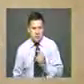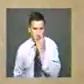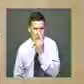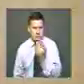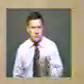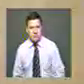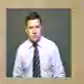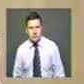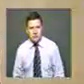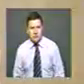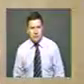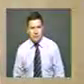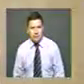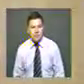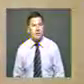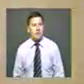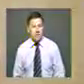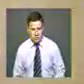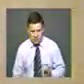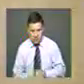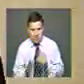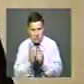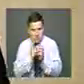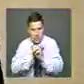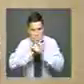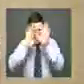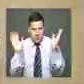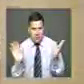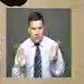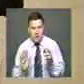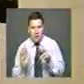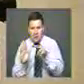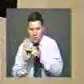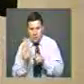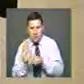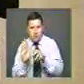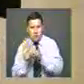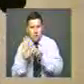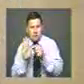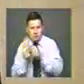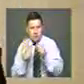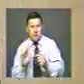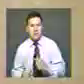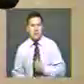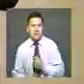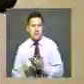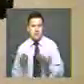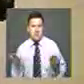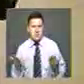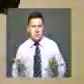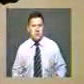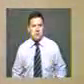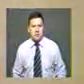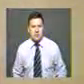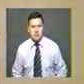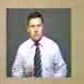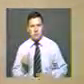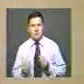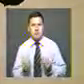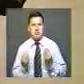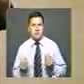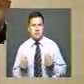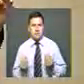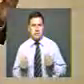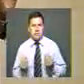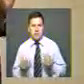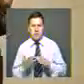a las partes. Esto hay que dejarlo muy claro. Las reglas del matrimonio civil fueron hechas para y